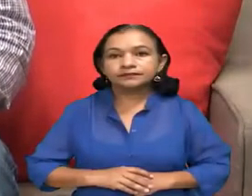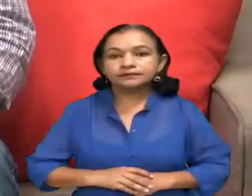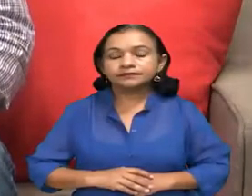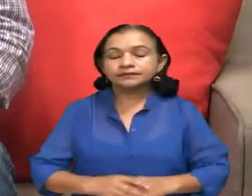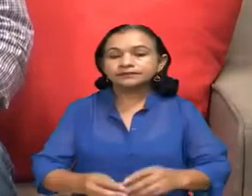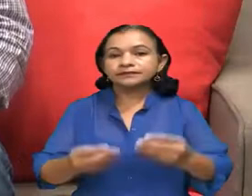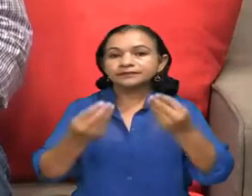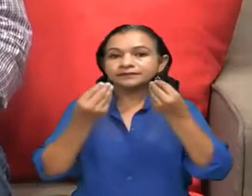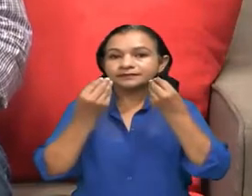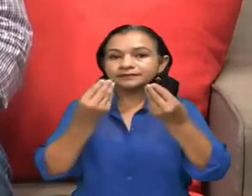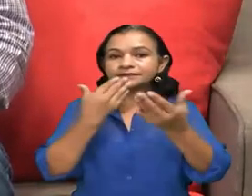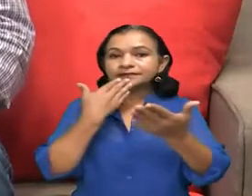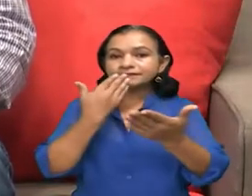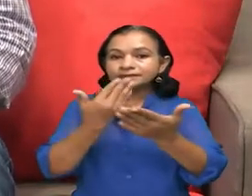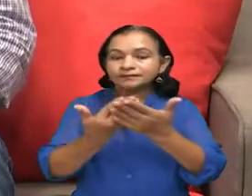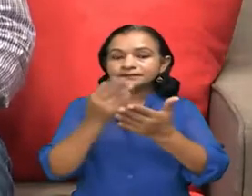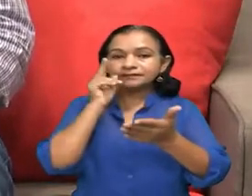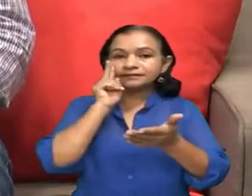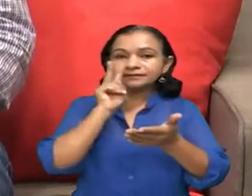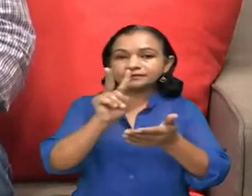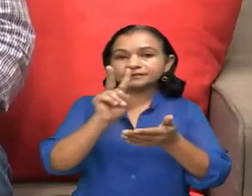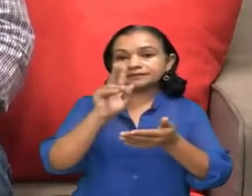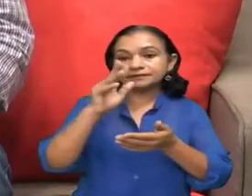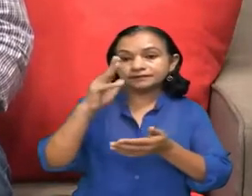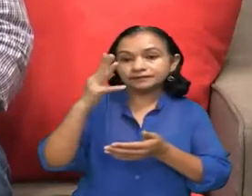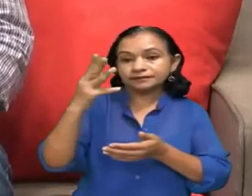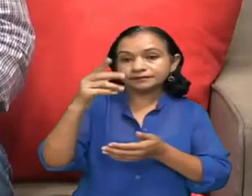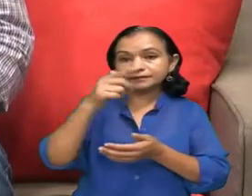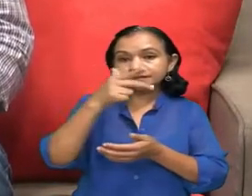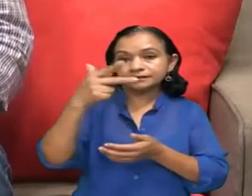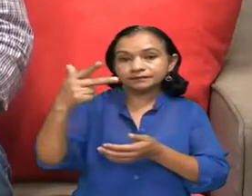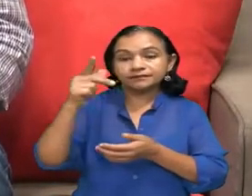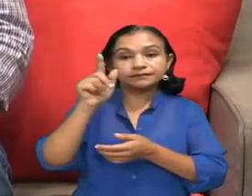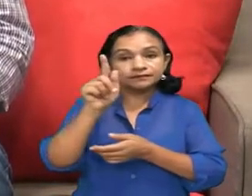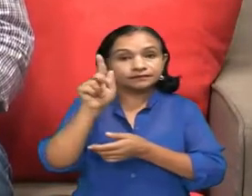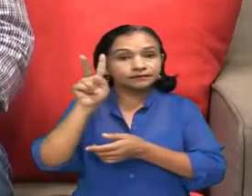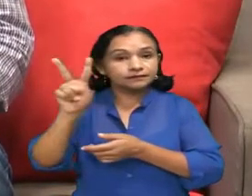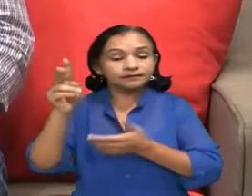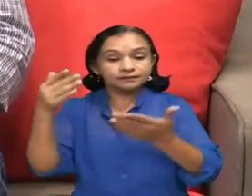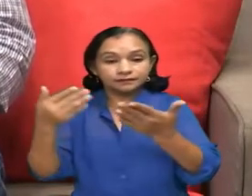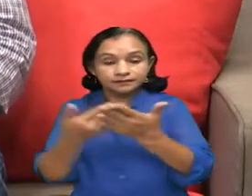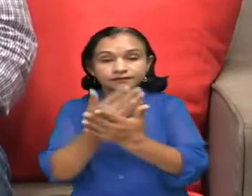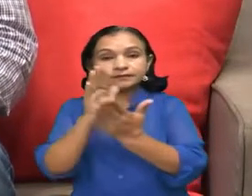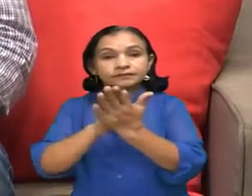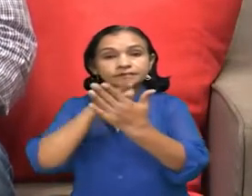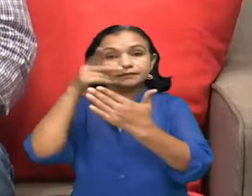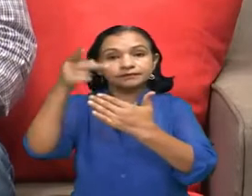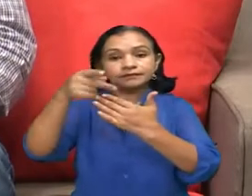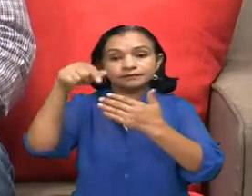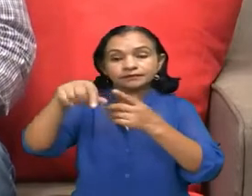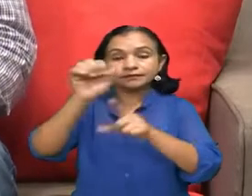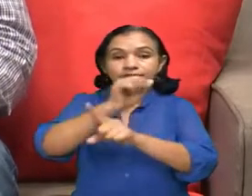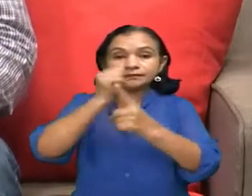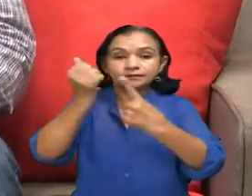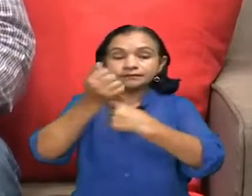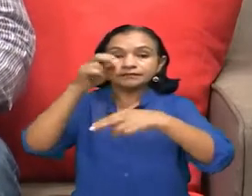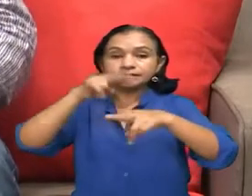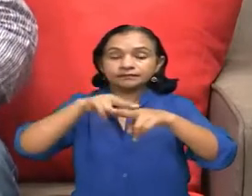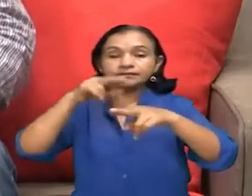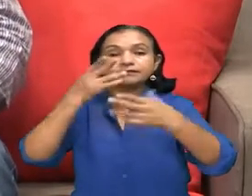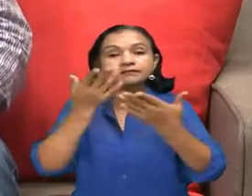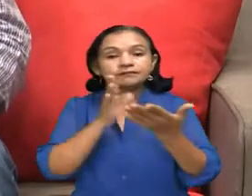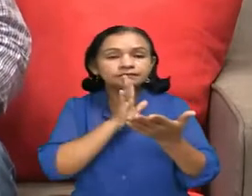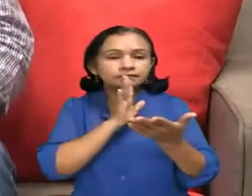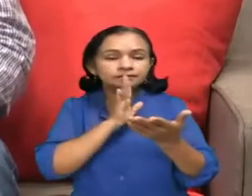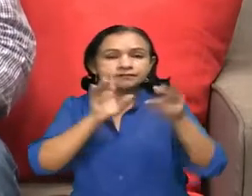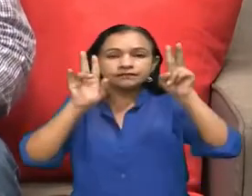Muchísimas gracias por estar en sintonía del canal parlamentario. Muchísimas gracias por acompañarnos en una nueva edición de su programa desde el Parlamento, una vez más para conversar